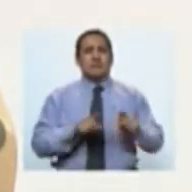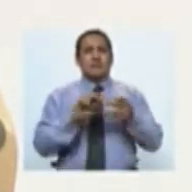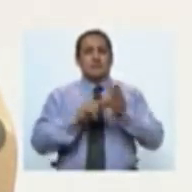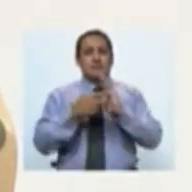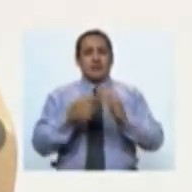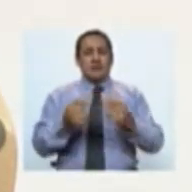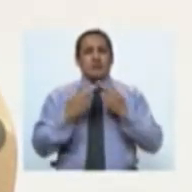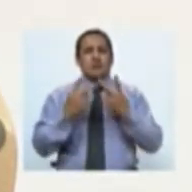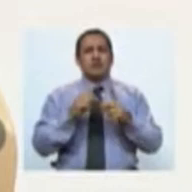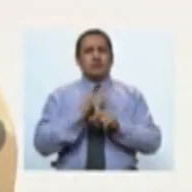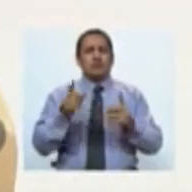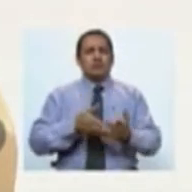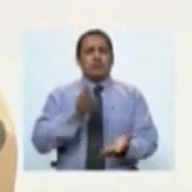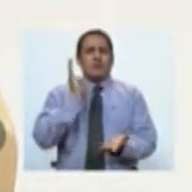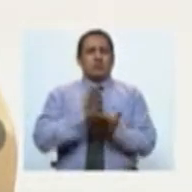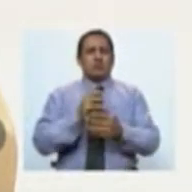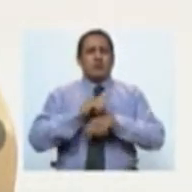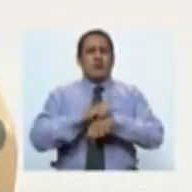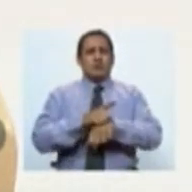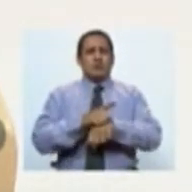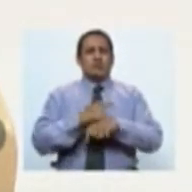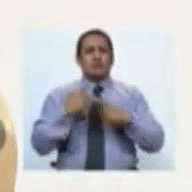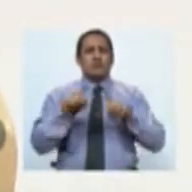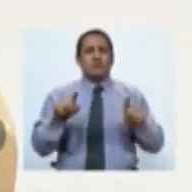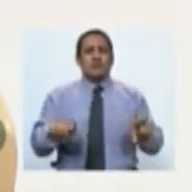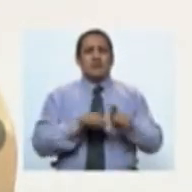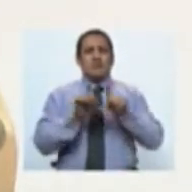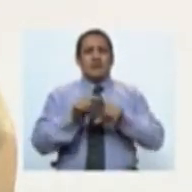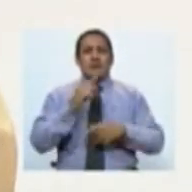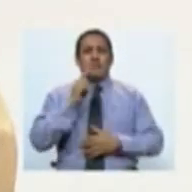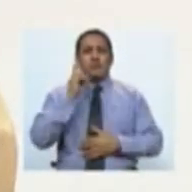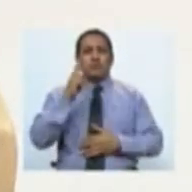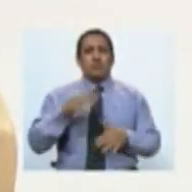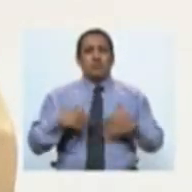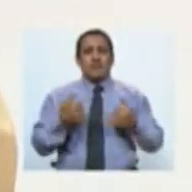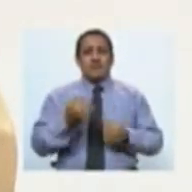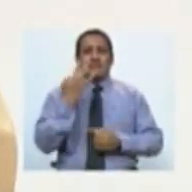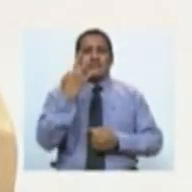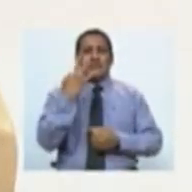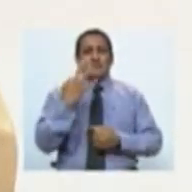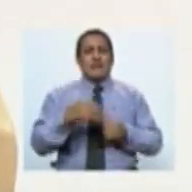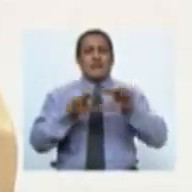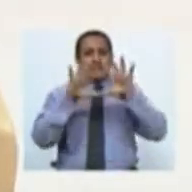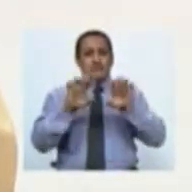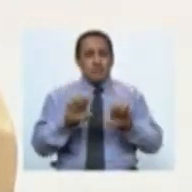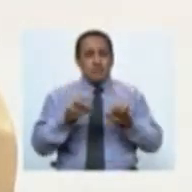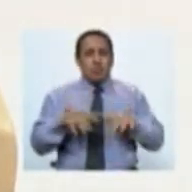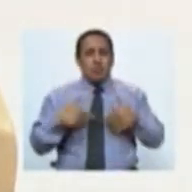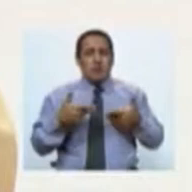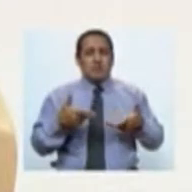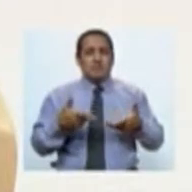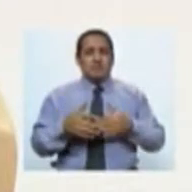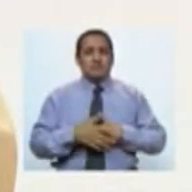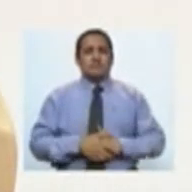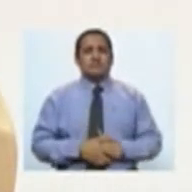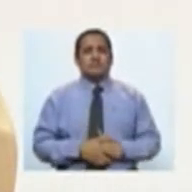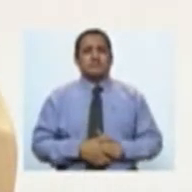Entonces no es una sanción inmediata, sino que el profesor sería 3 veces evaluado, ¿no?